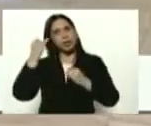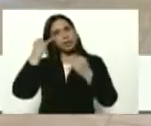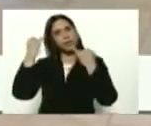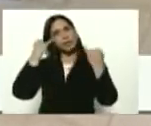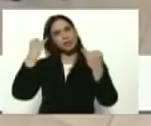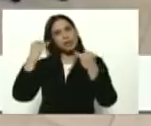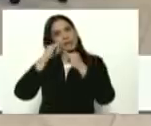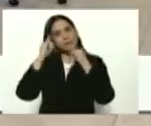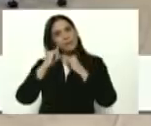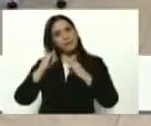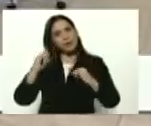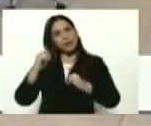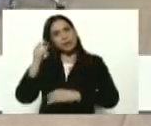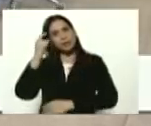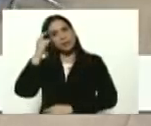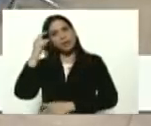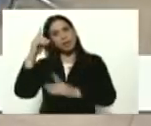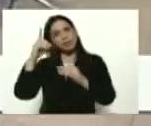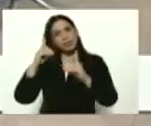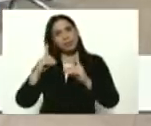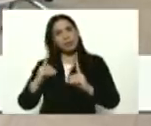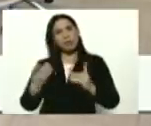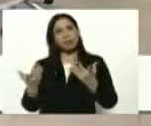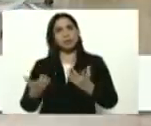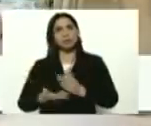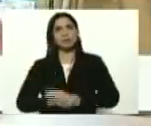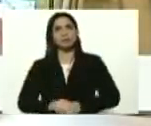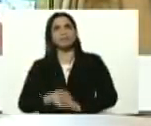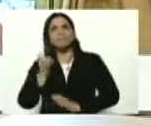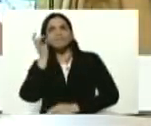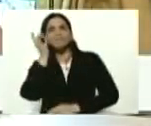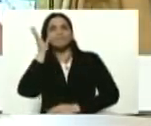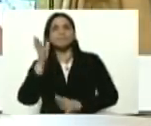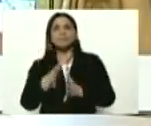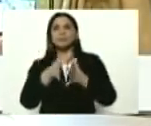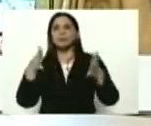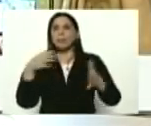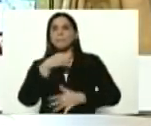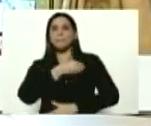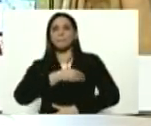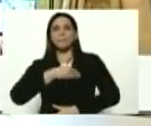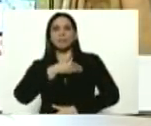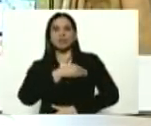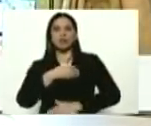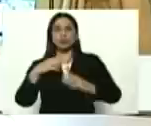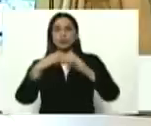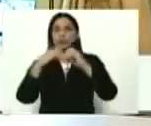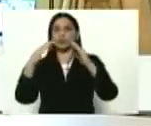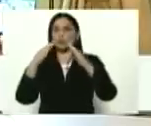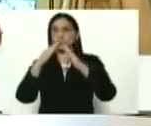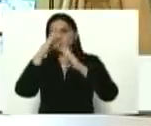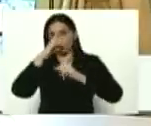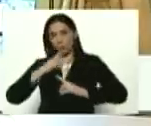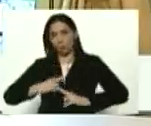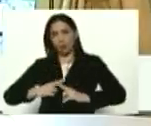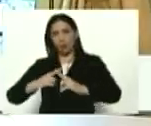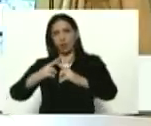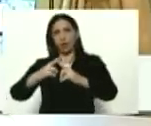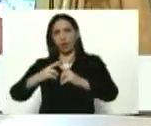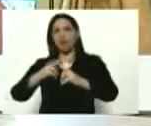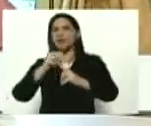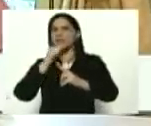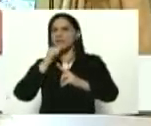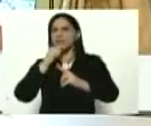día de decidir crear la gran misión Hogares de la Patria, este homenaje va sobre todo a la